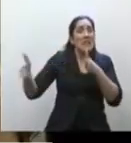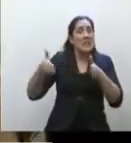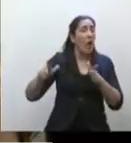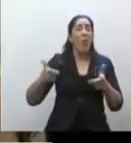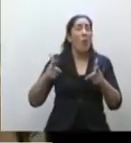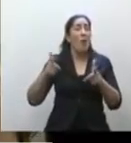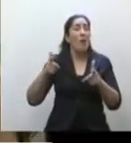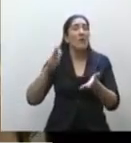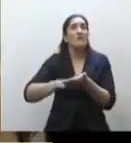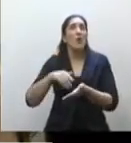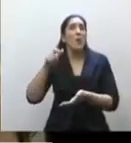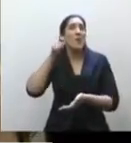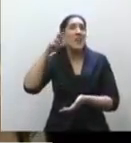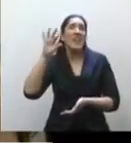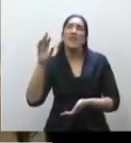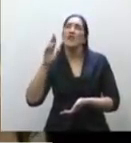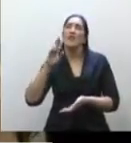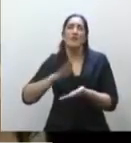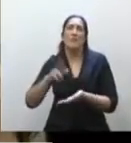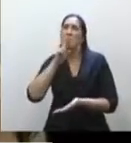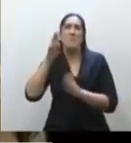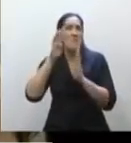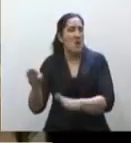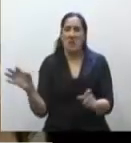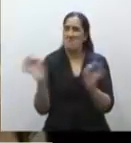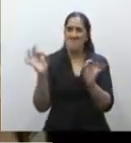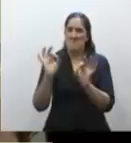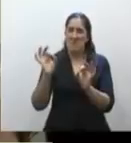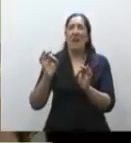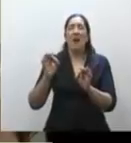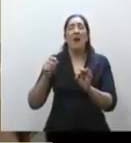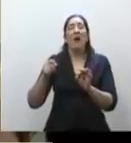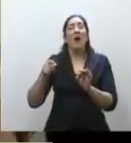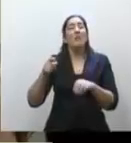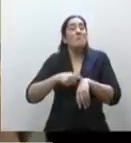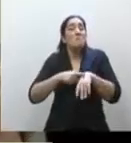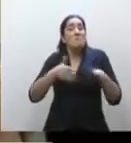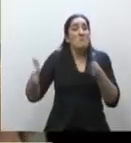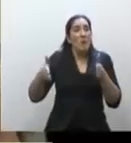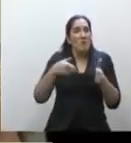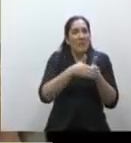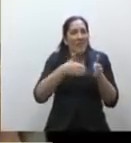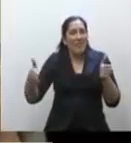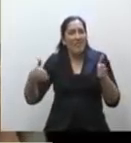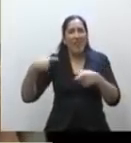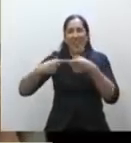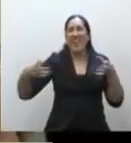de repente esto en el mundo. Luego hubo retrocesos, pero lo cierto es que aquella generación que después